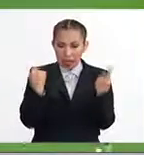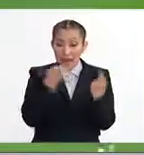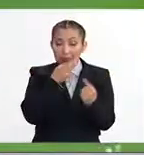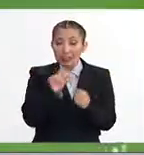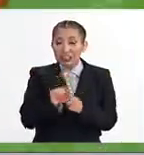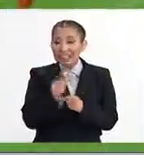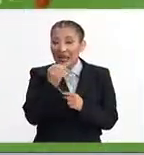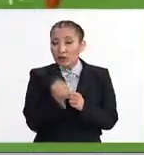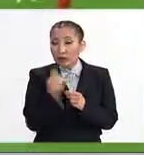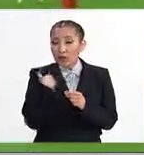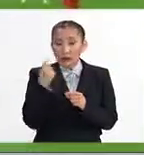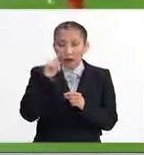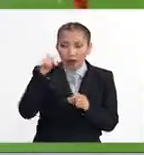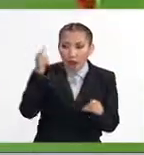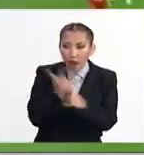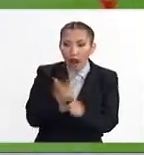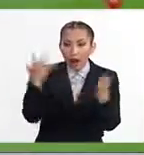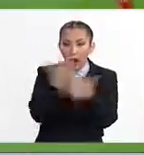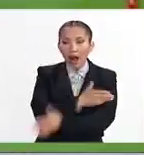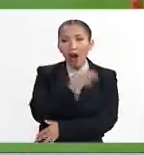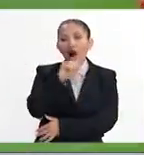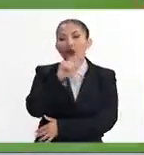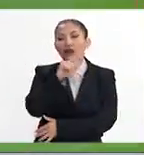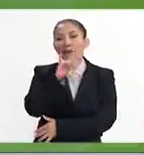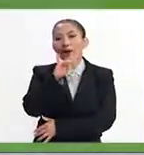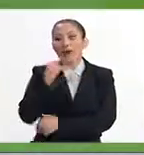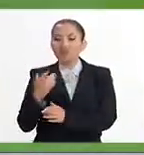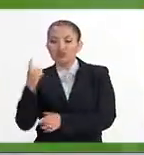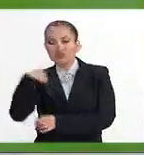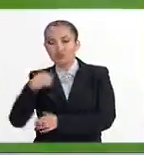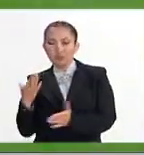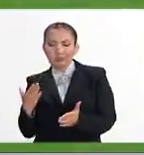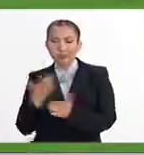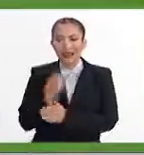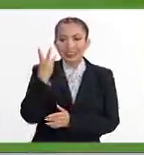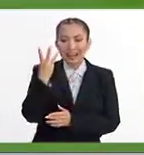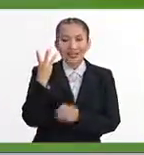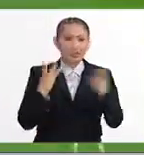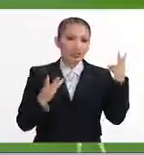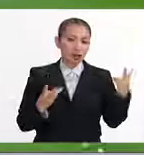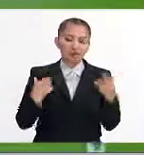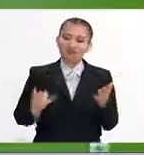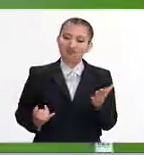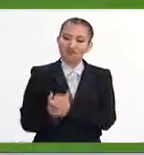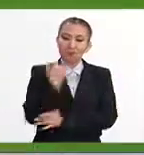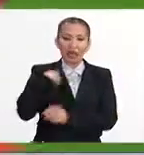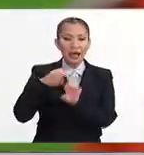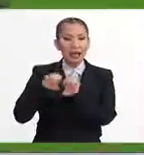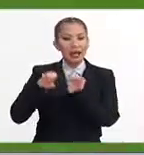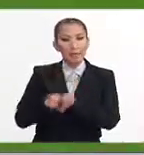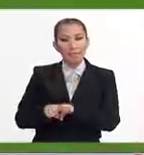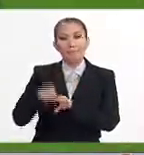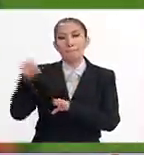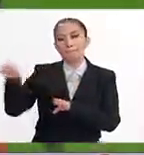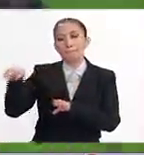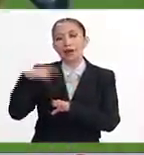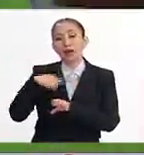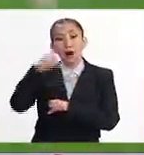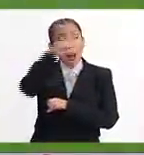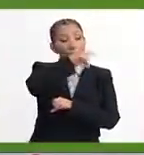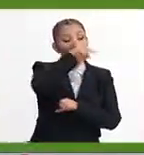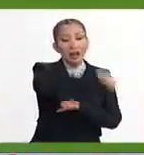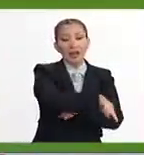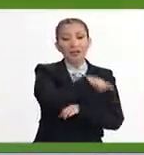minuto 79, momento en que Oscar Murillo levantó la mano para poner el 3-2 definitivo para el equipo de la Bella Airosa.